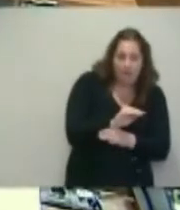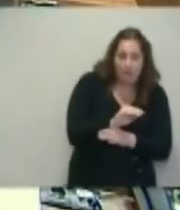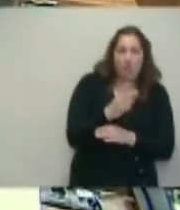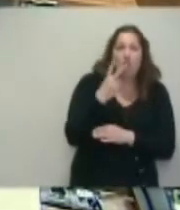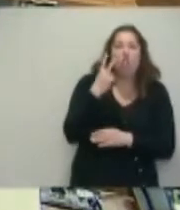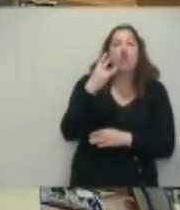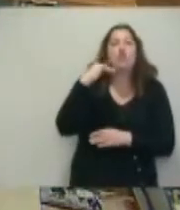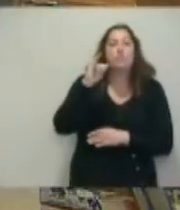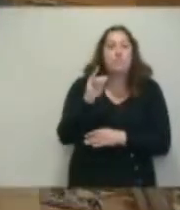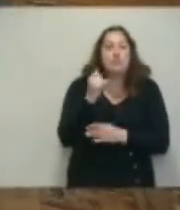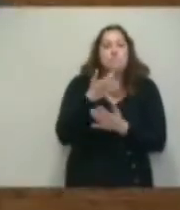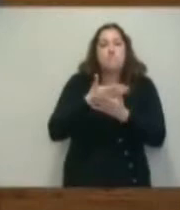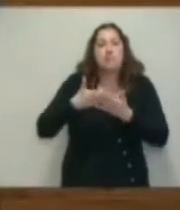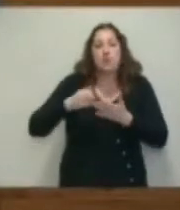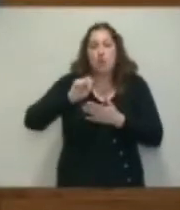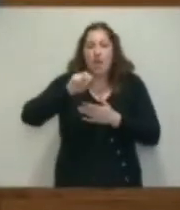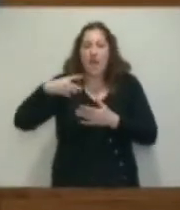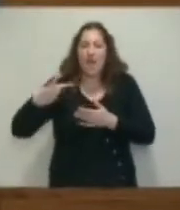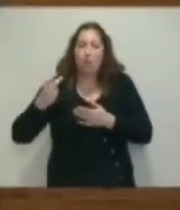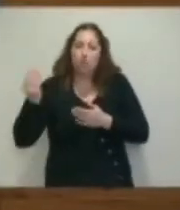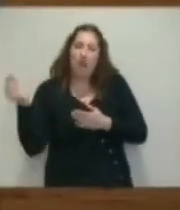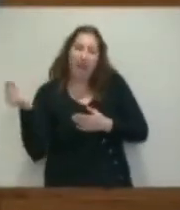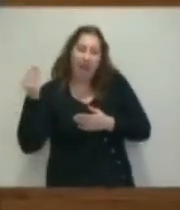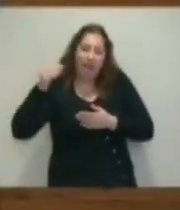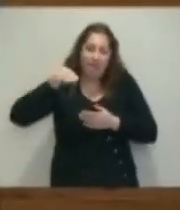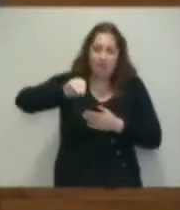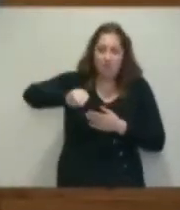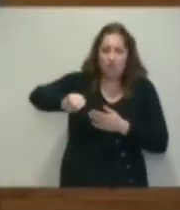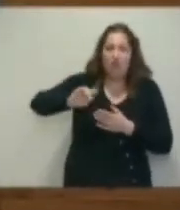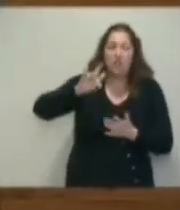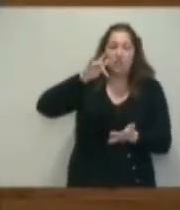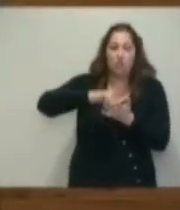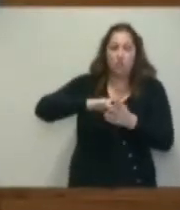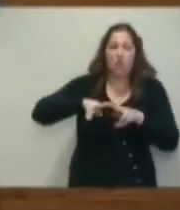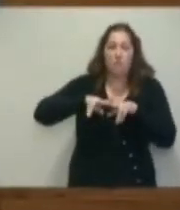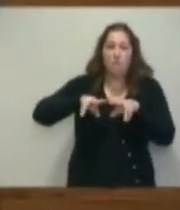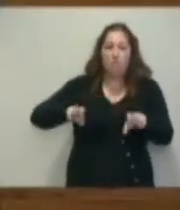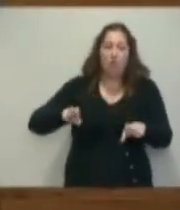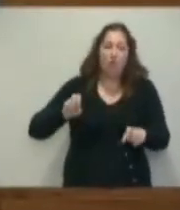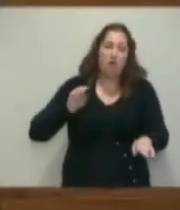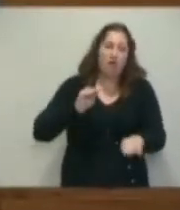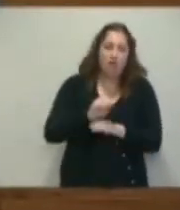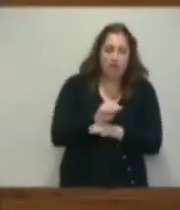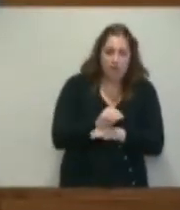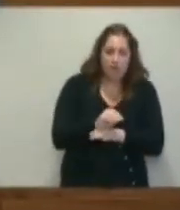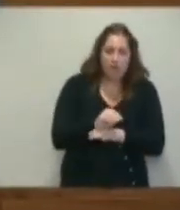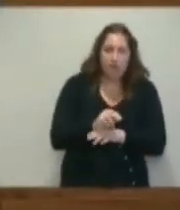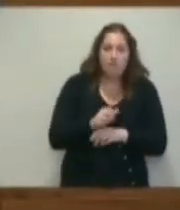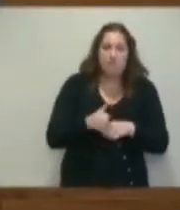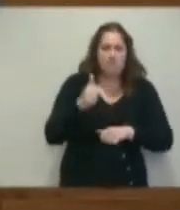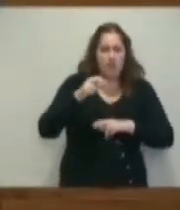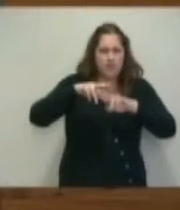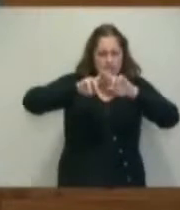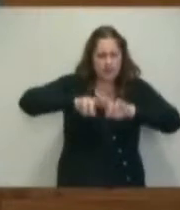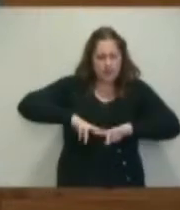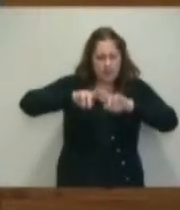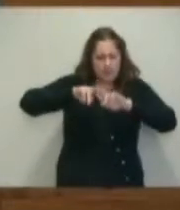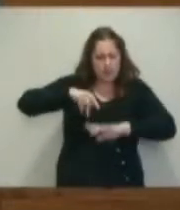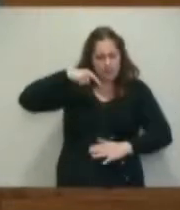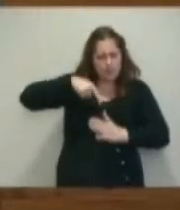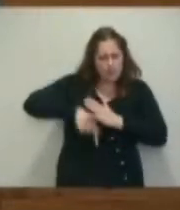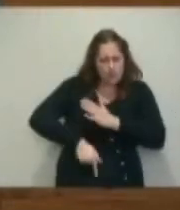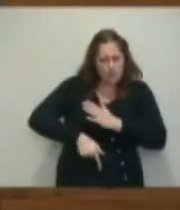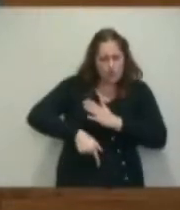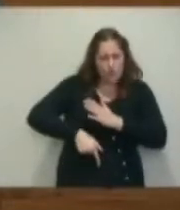euros adicionales a la inversión ordinaria, sin que se hayan todavía analizado con la suficiente profundidad y rigor cómo y en qué se han gastado